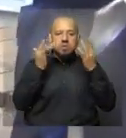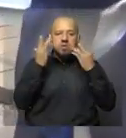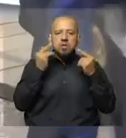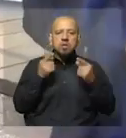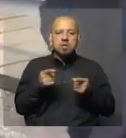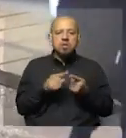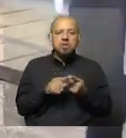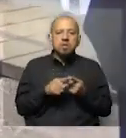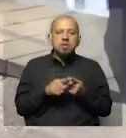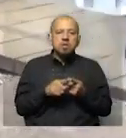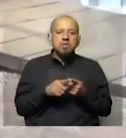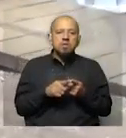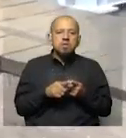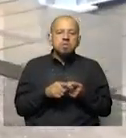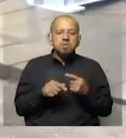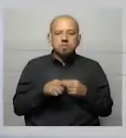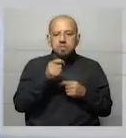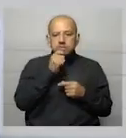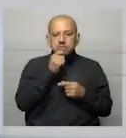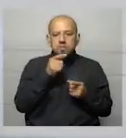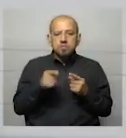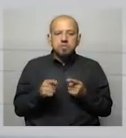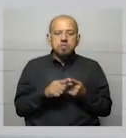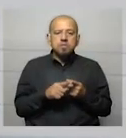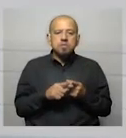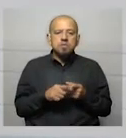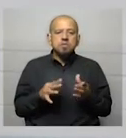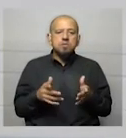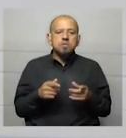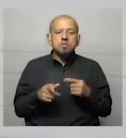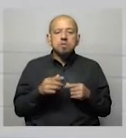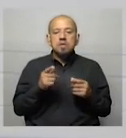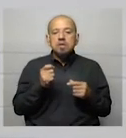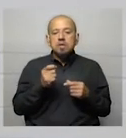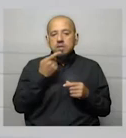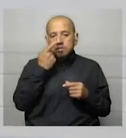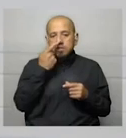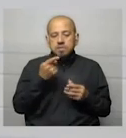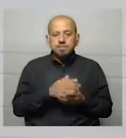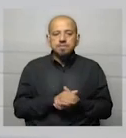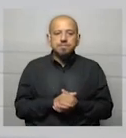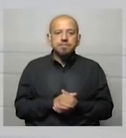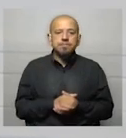artistas que entrevistan, de quienes se interesan?